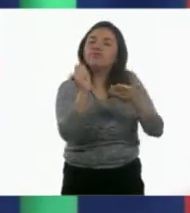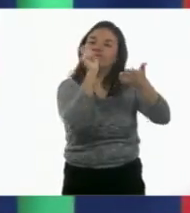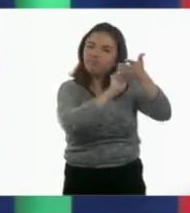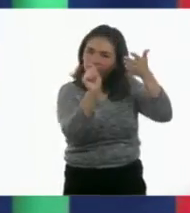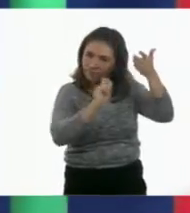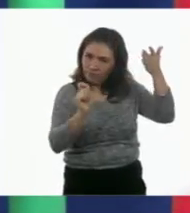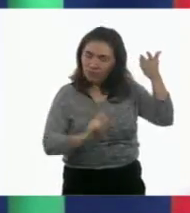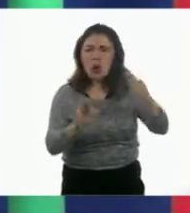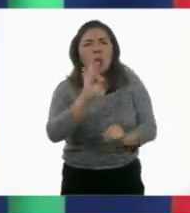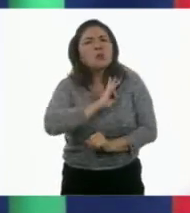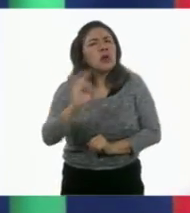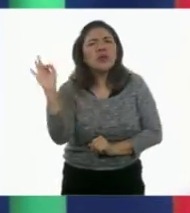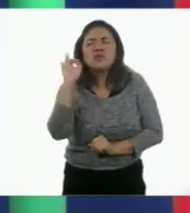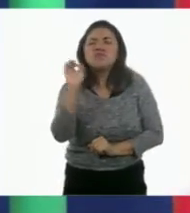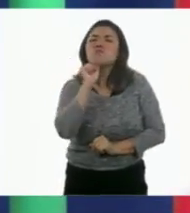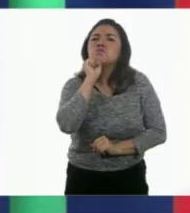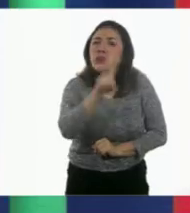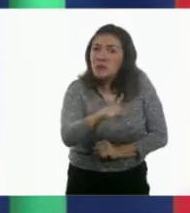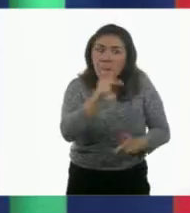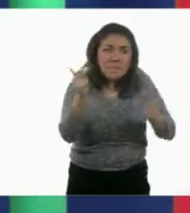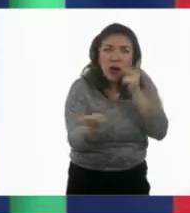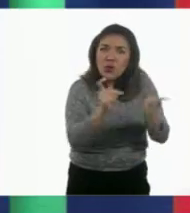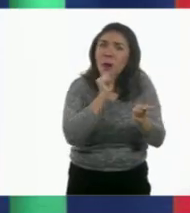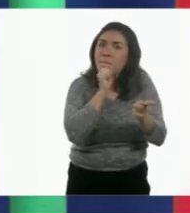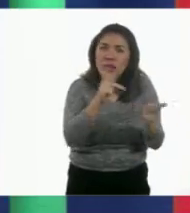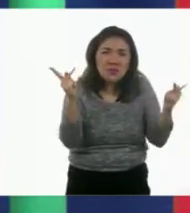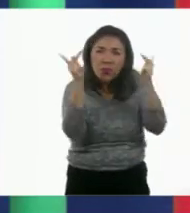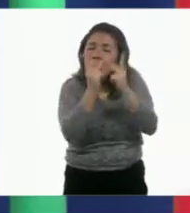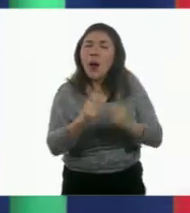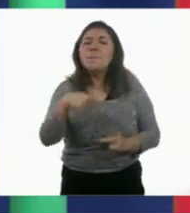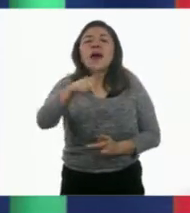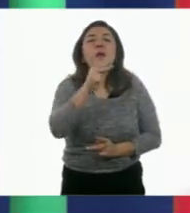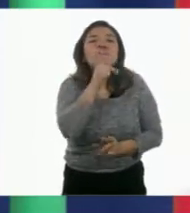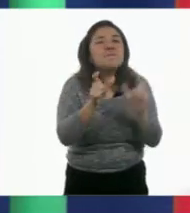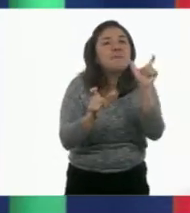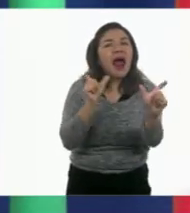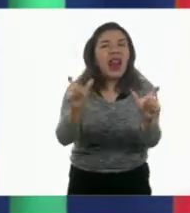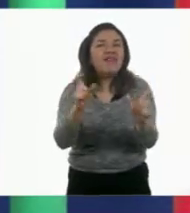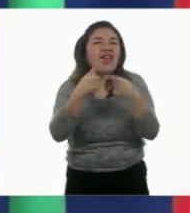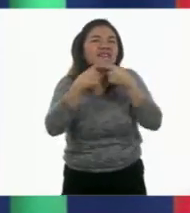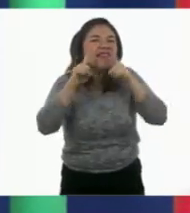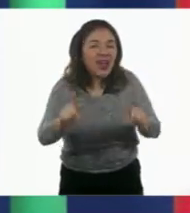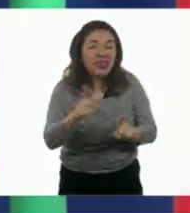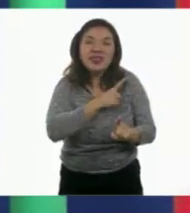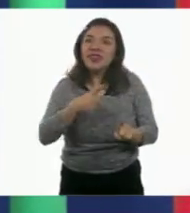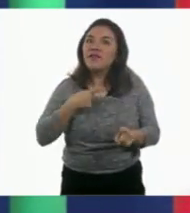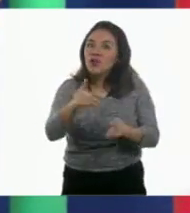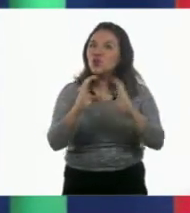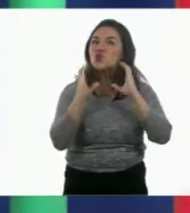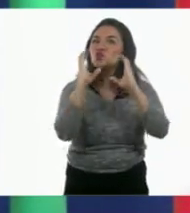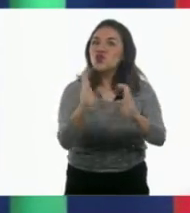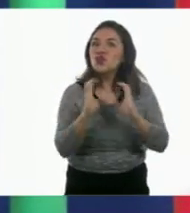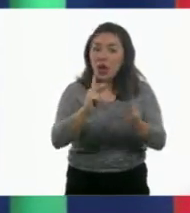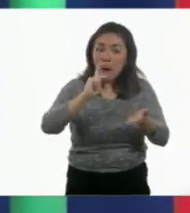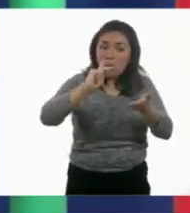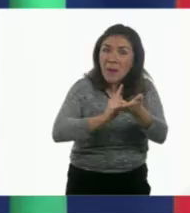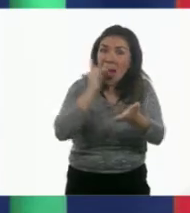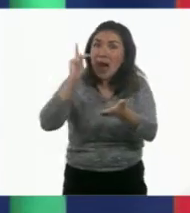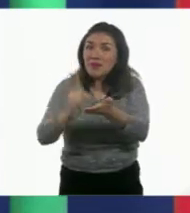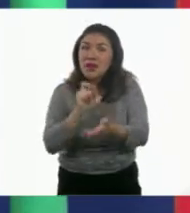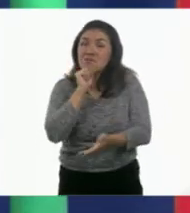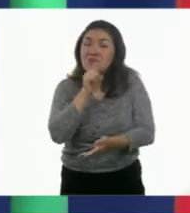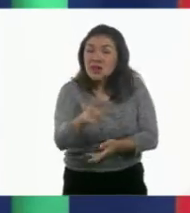Puede ser que preguntes lo mismo, pero con diferentes palabras. Entonces, debes tener mucho cuidado de que no se repitan